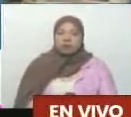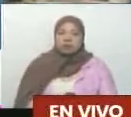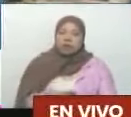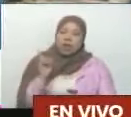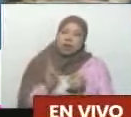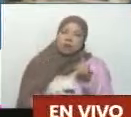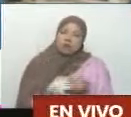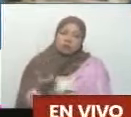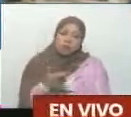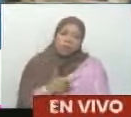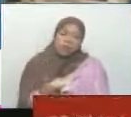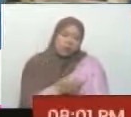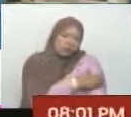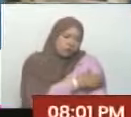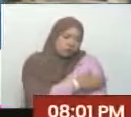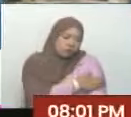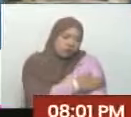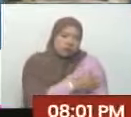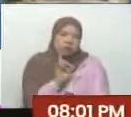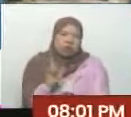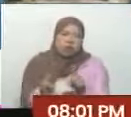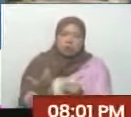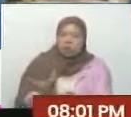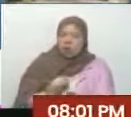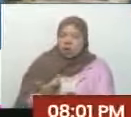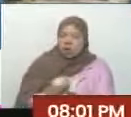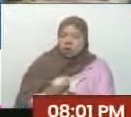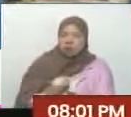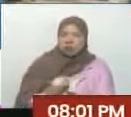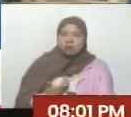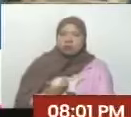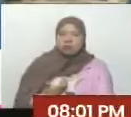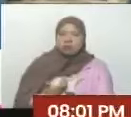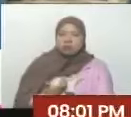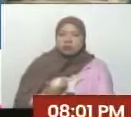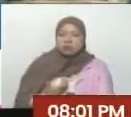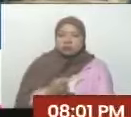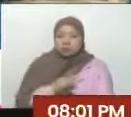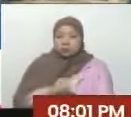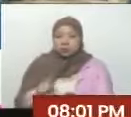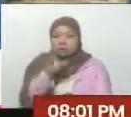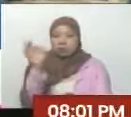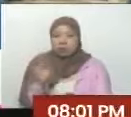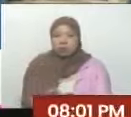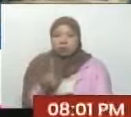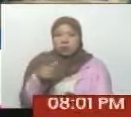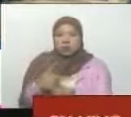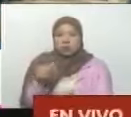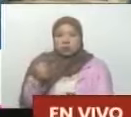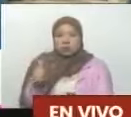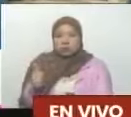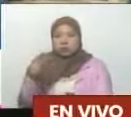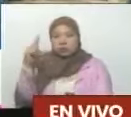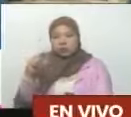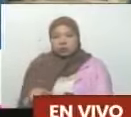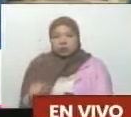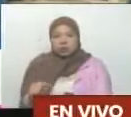opositor y alcalde opositor, el porcentaje de cumplimiento del 1x10 del buen gobierno, ¿tú sabes cuánto